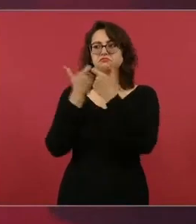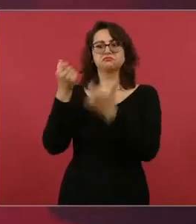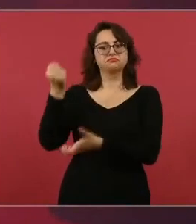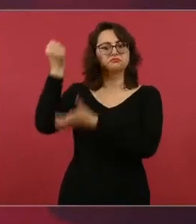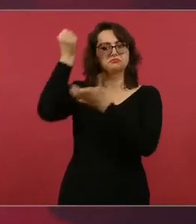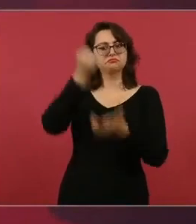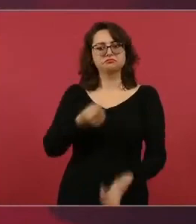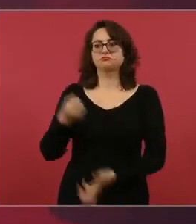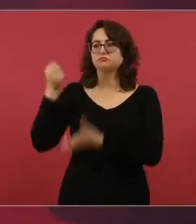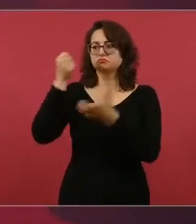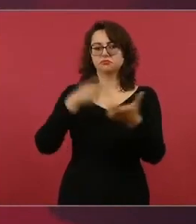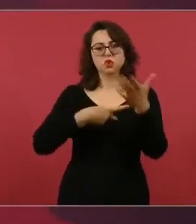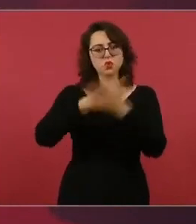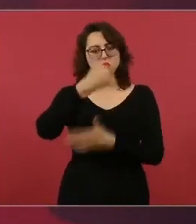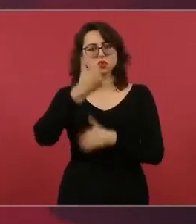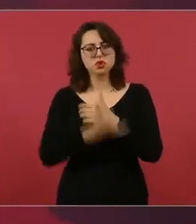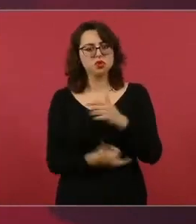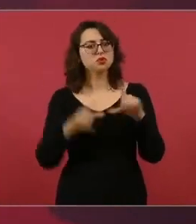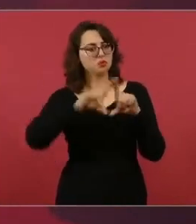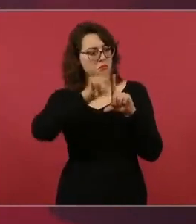México tiene